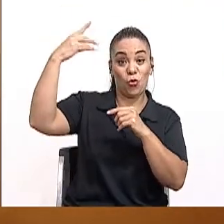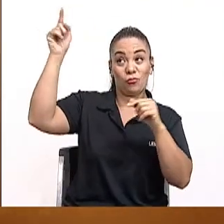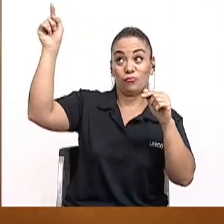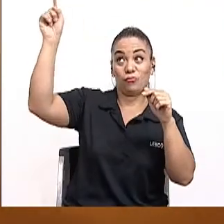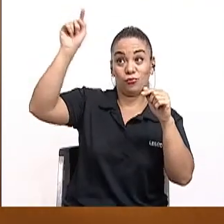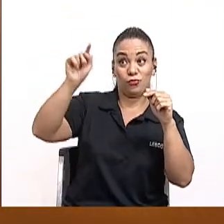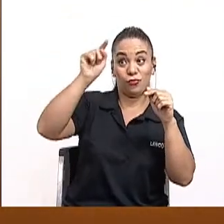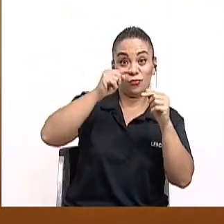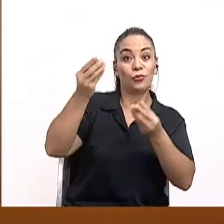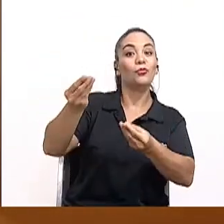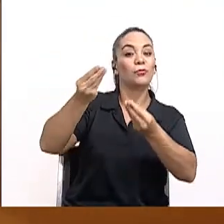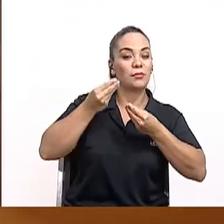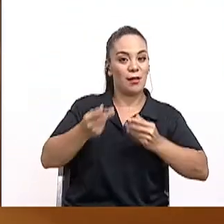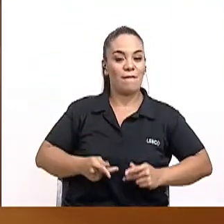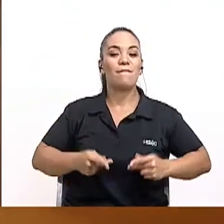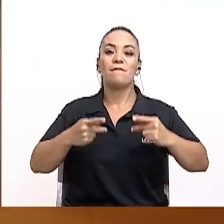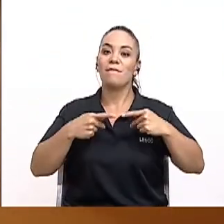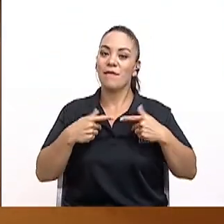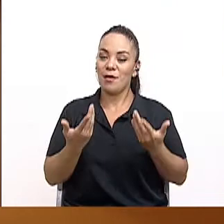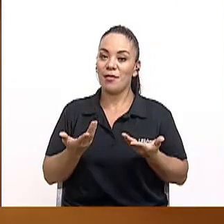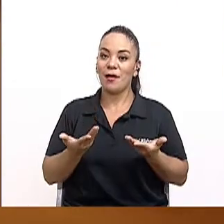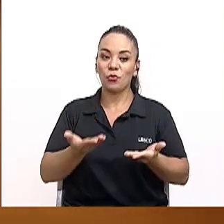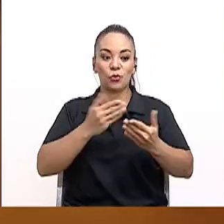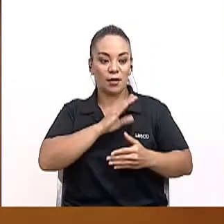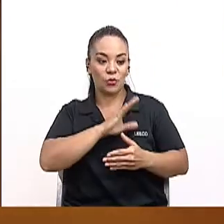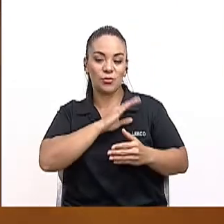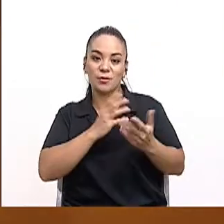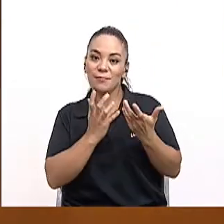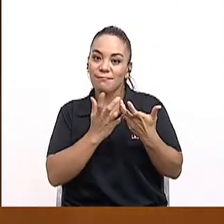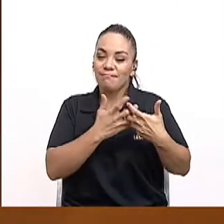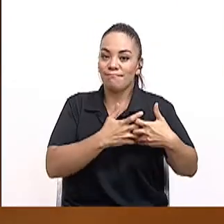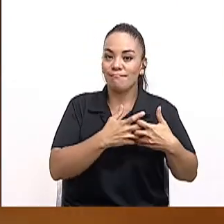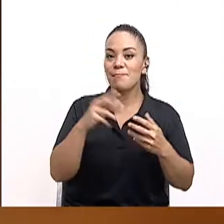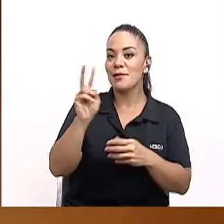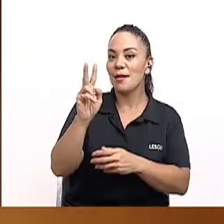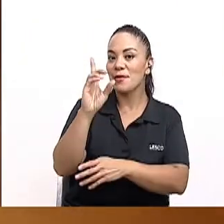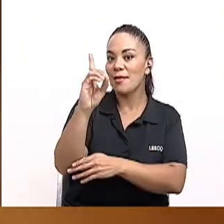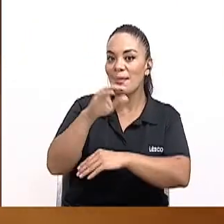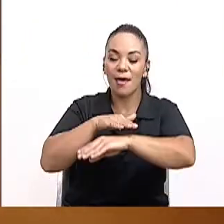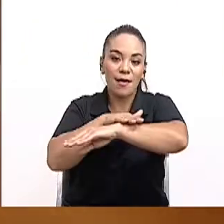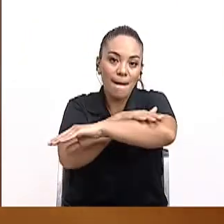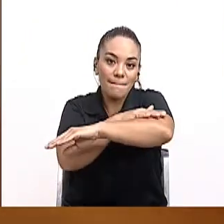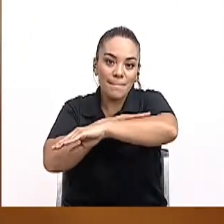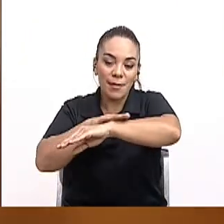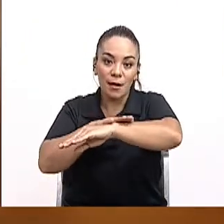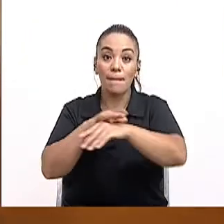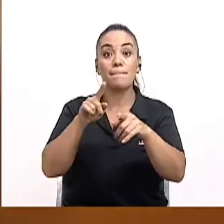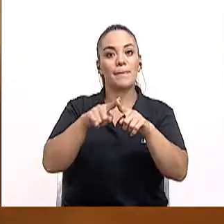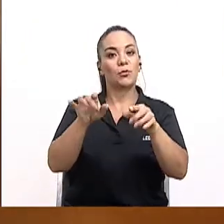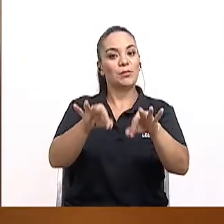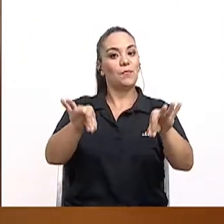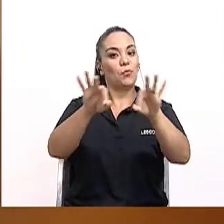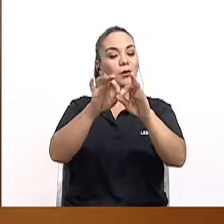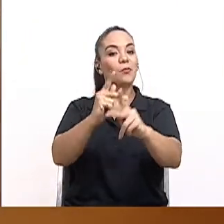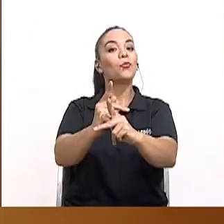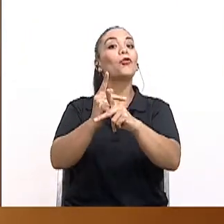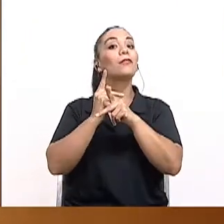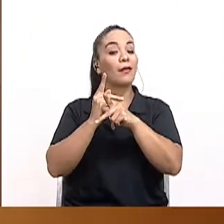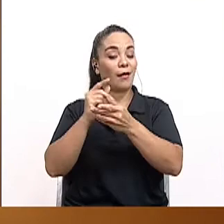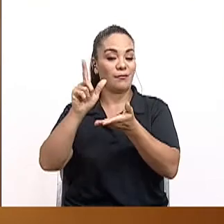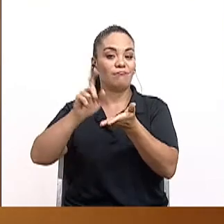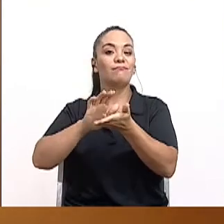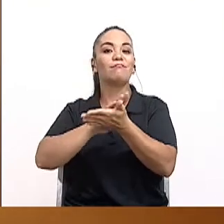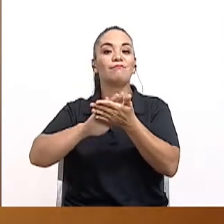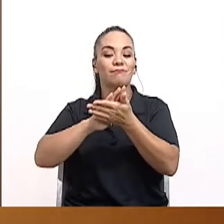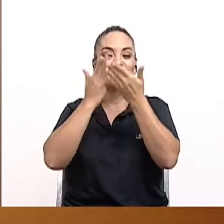condiciones adecuadas, ¿verdad? Nos activa, como decía Juan en el video, la vitamina D, pero también debemos protegernos de esas radiaciones solares, así que conozcamos